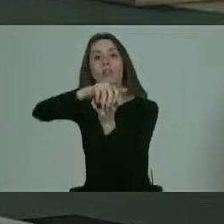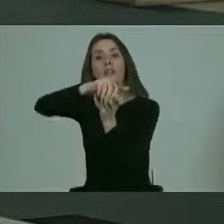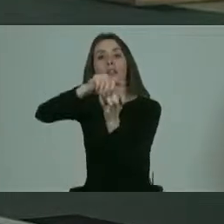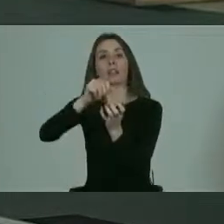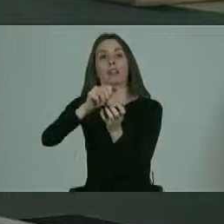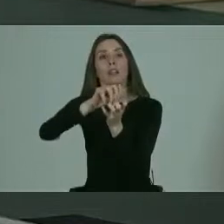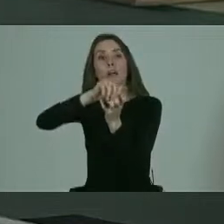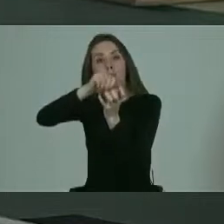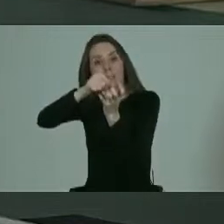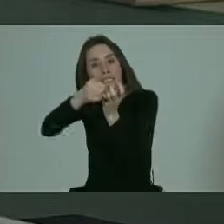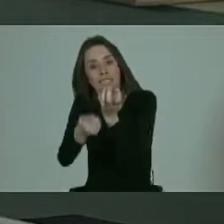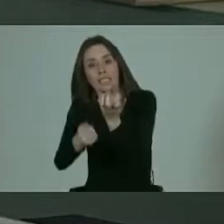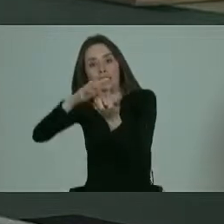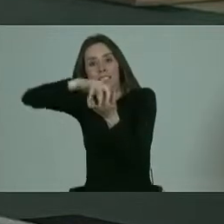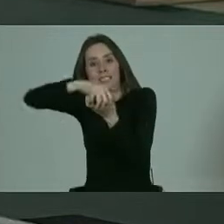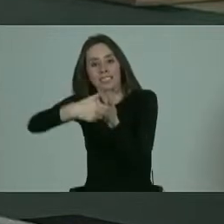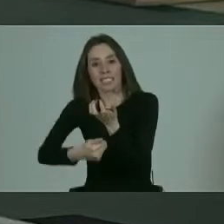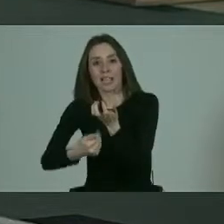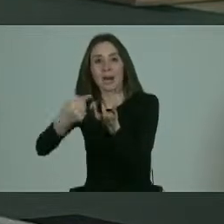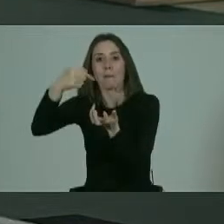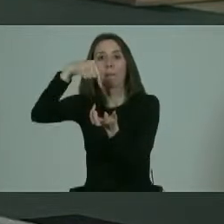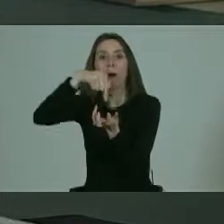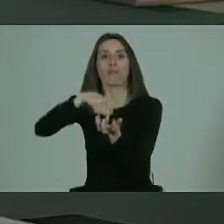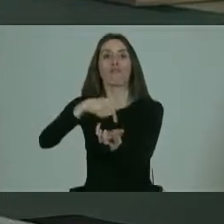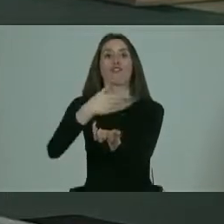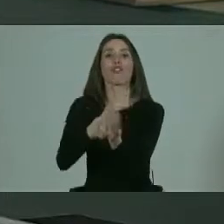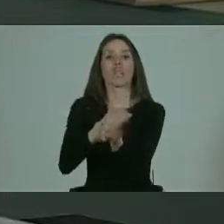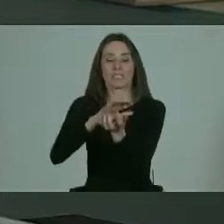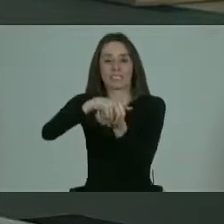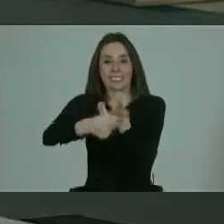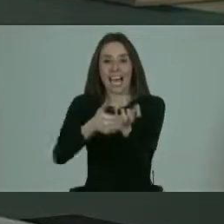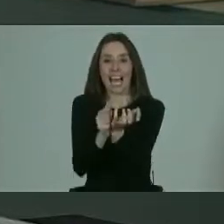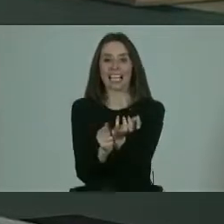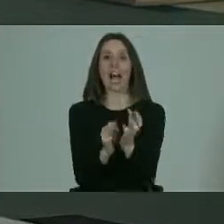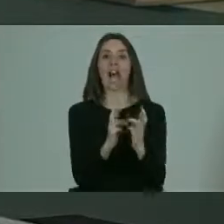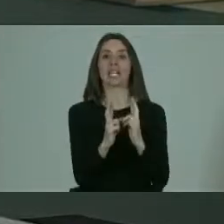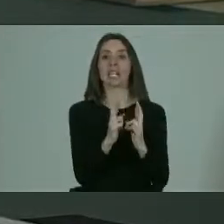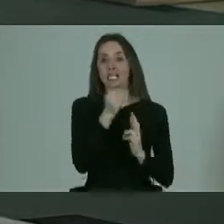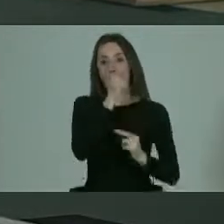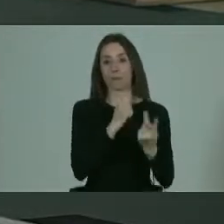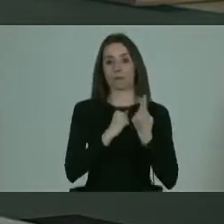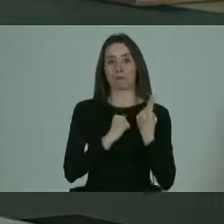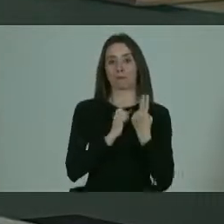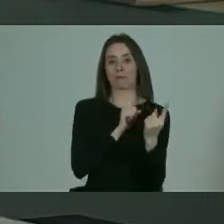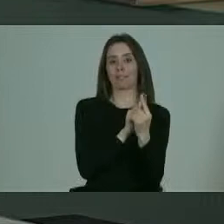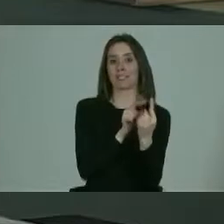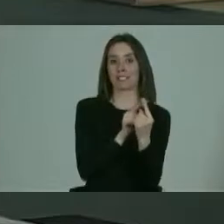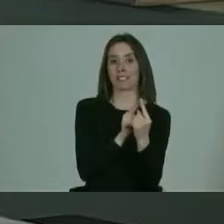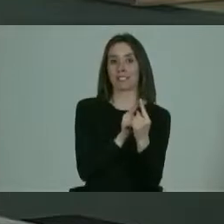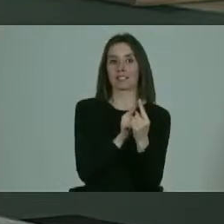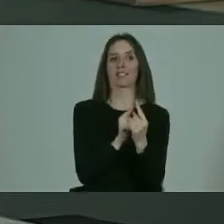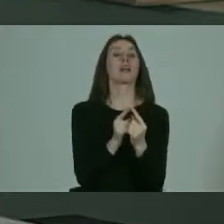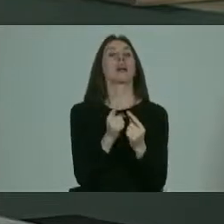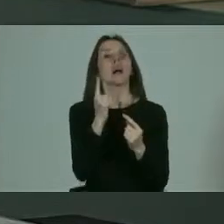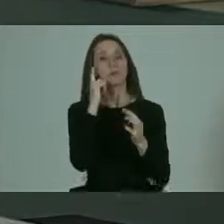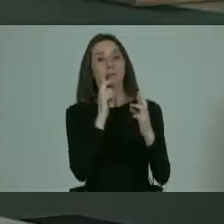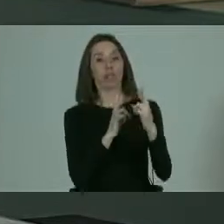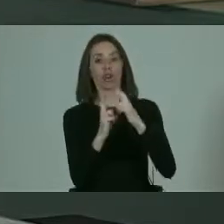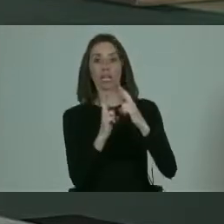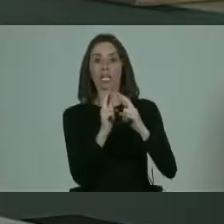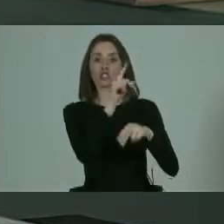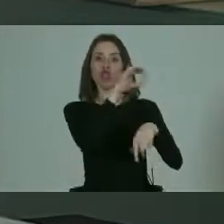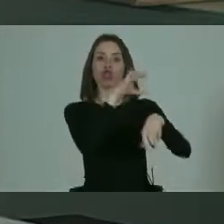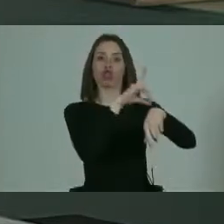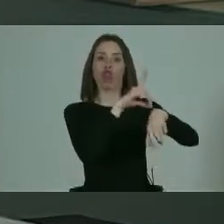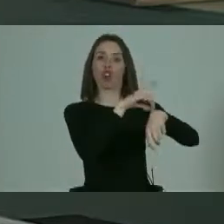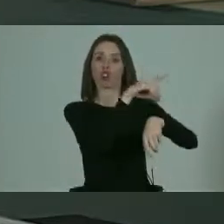a más profundo de la cebolla si la relación es íntima no digamos pero la relación médico-paciente